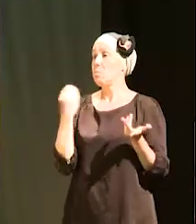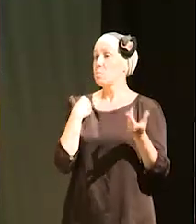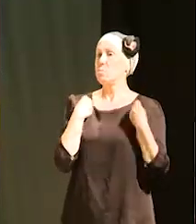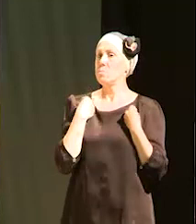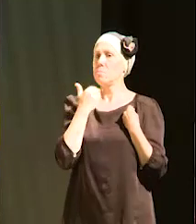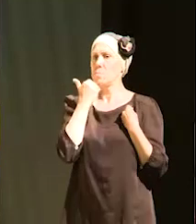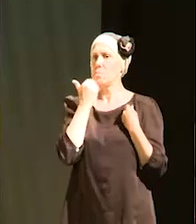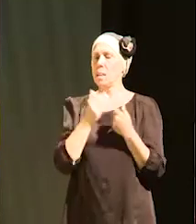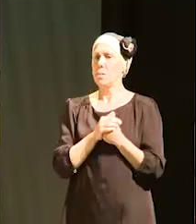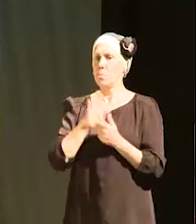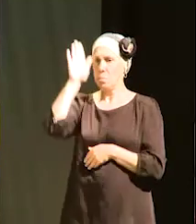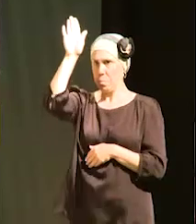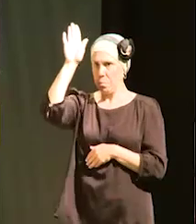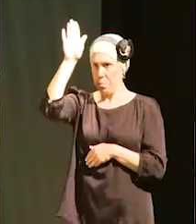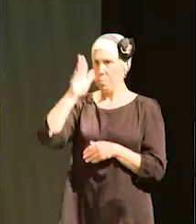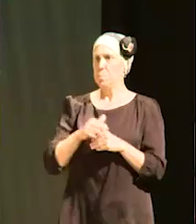queréis hablar compartir